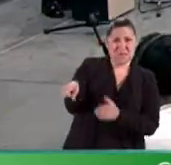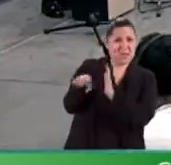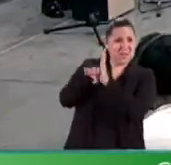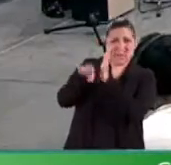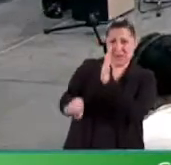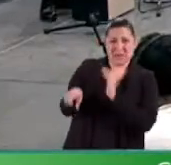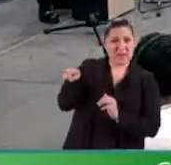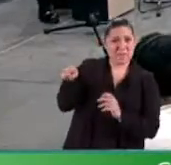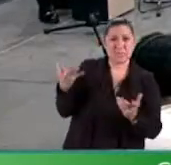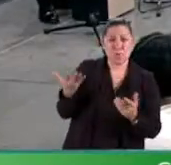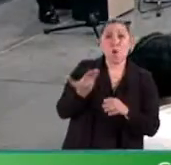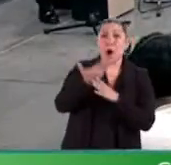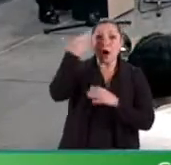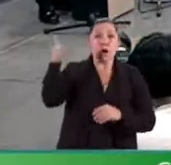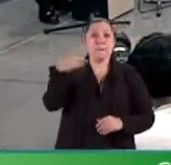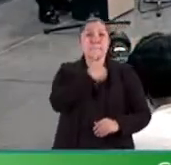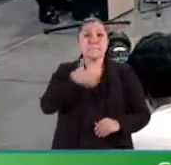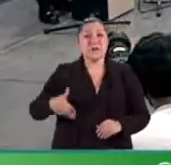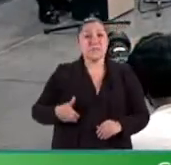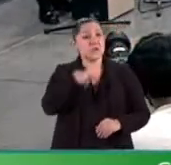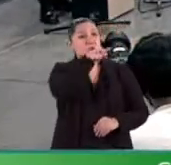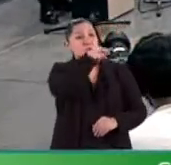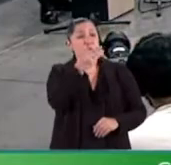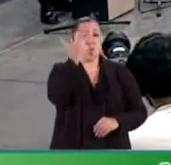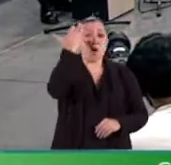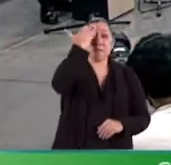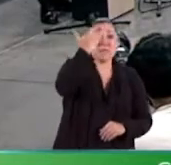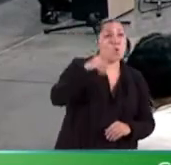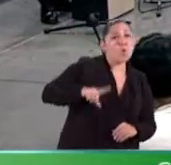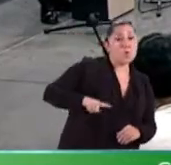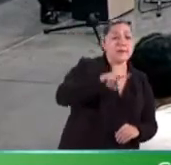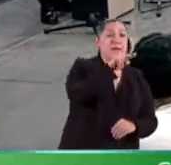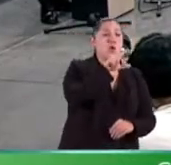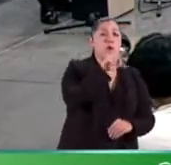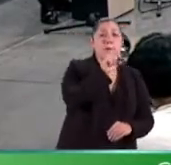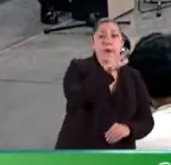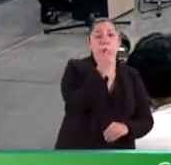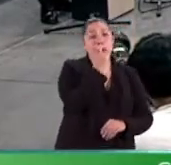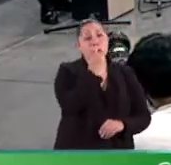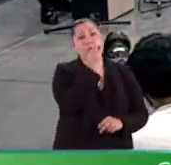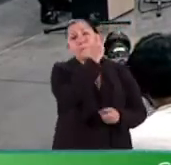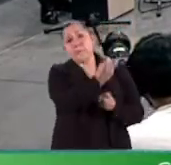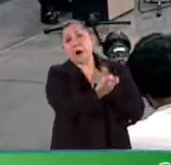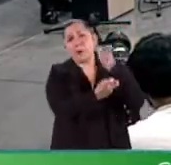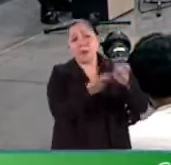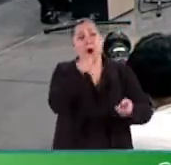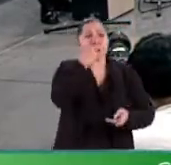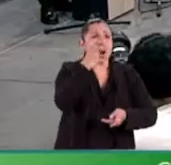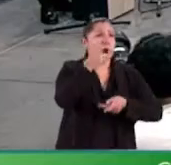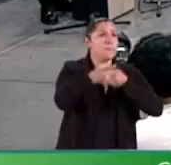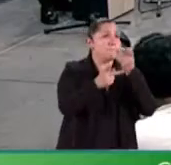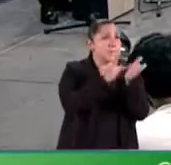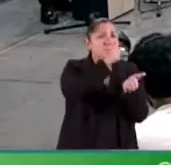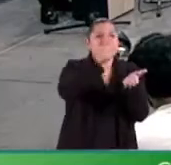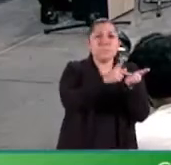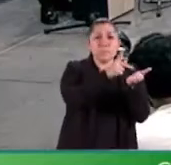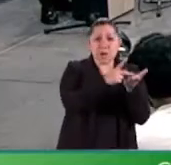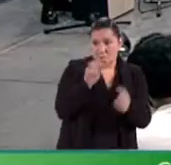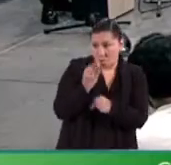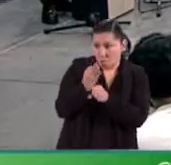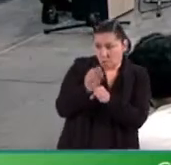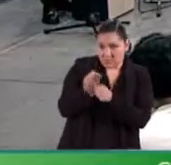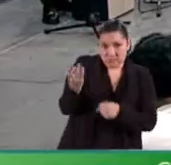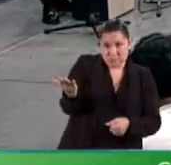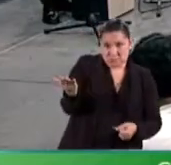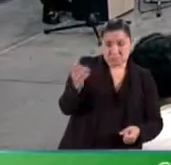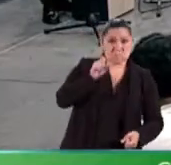época neoliberal que tanto critican. Desde Movimiento Ciudadano, en esta intervención quiero enfatizar cuatro peligros graves